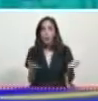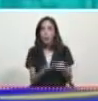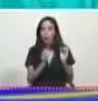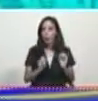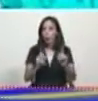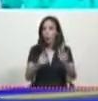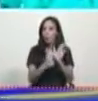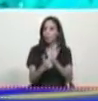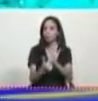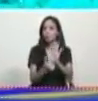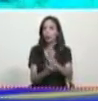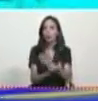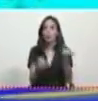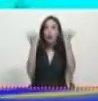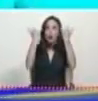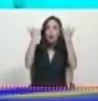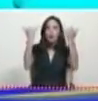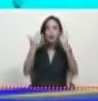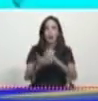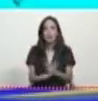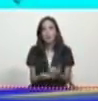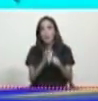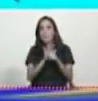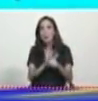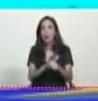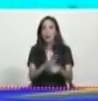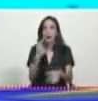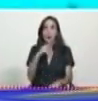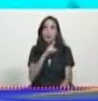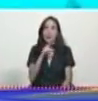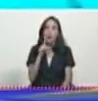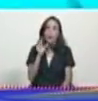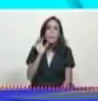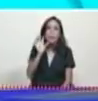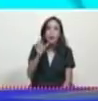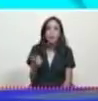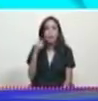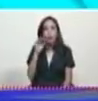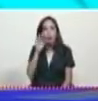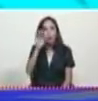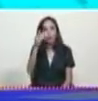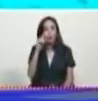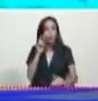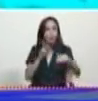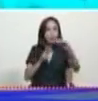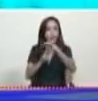en la estrategia de un país abierto al futuro.